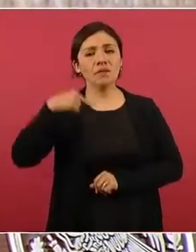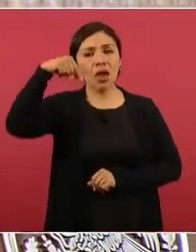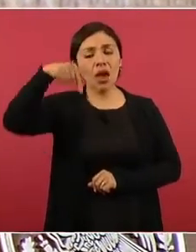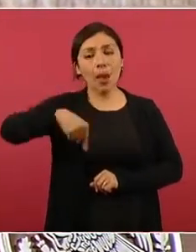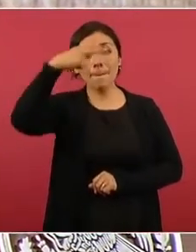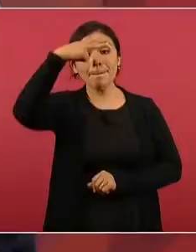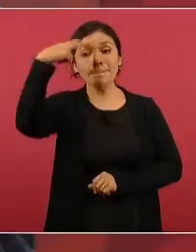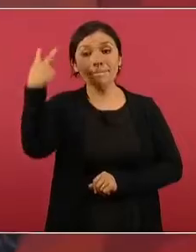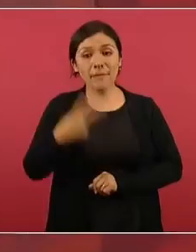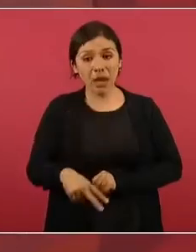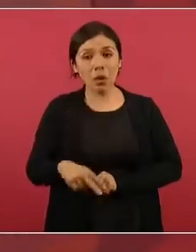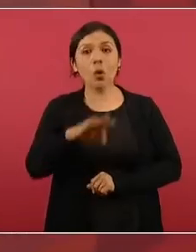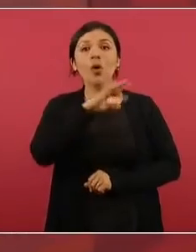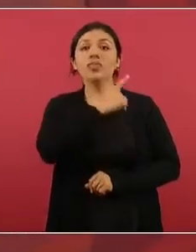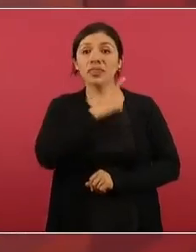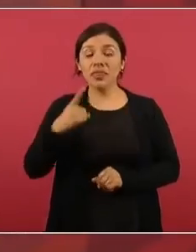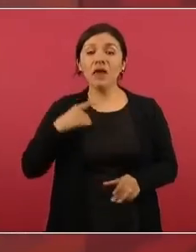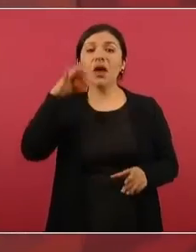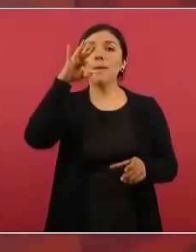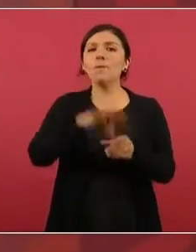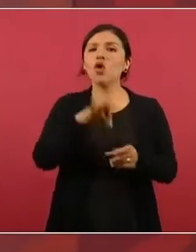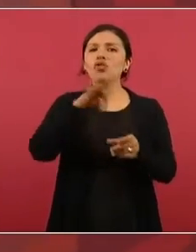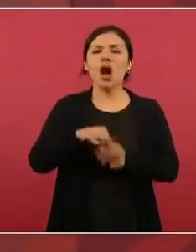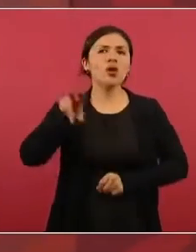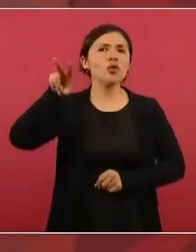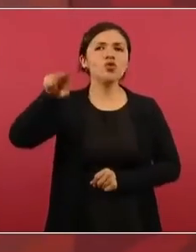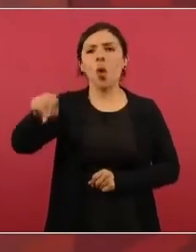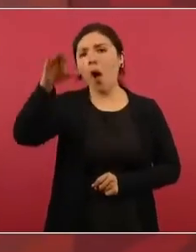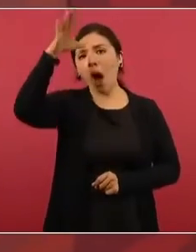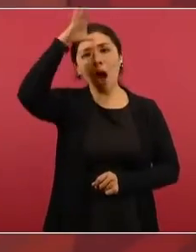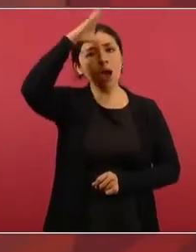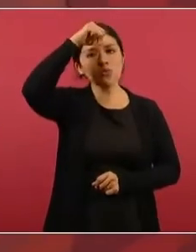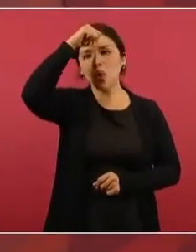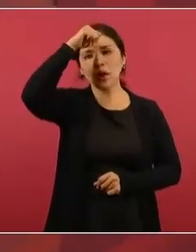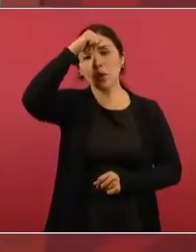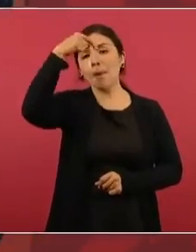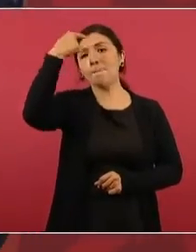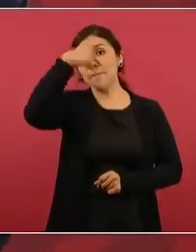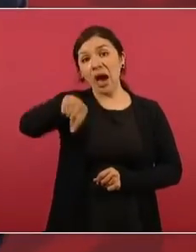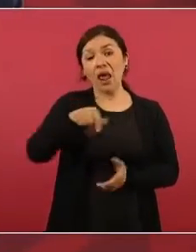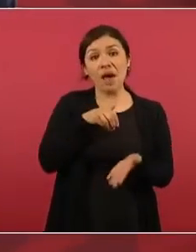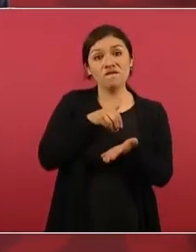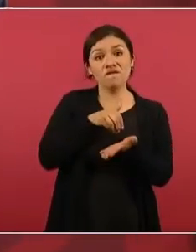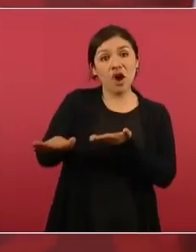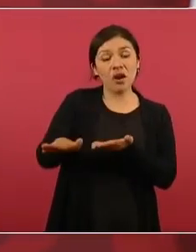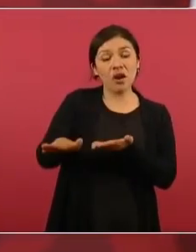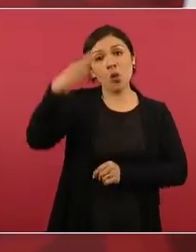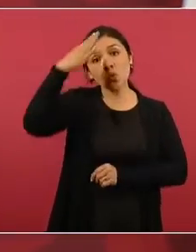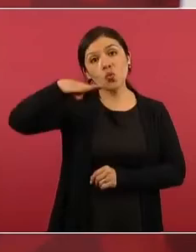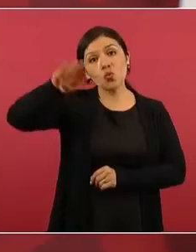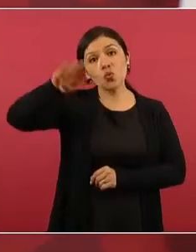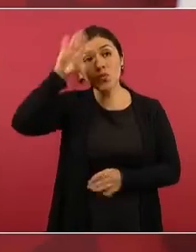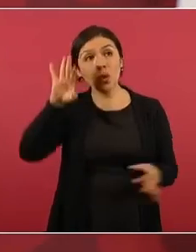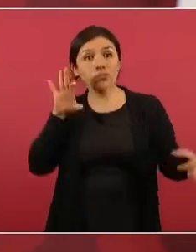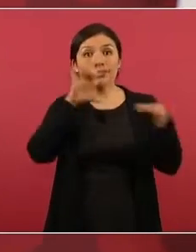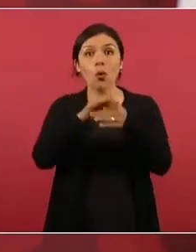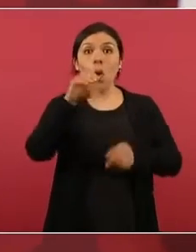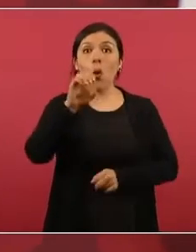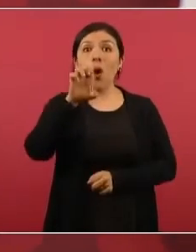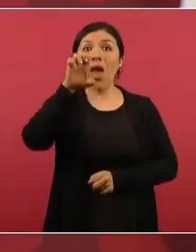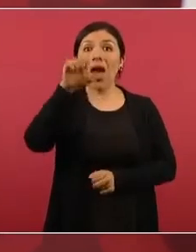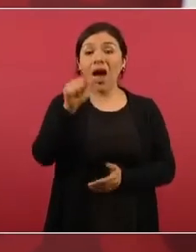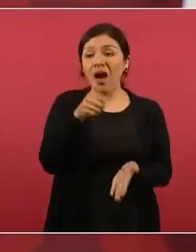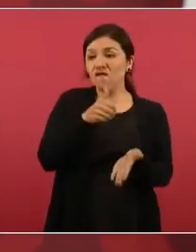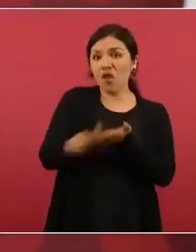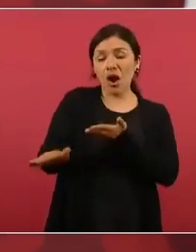México votara en contra de la expulsión de Cuba de la OEA. Fue